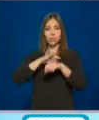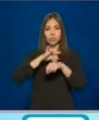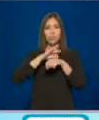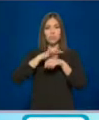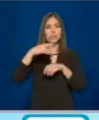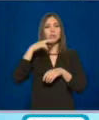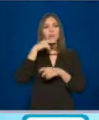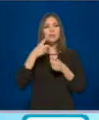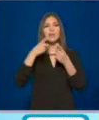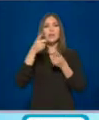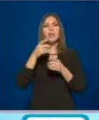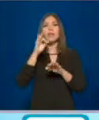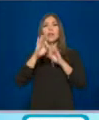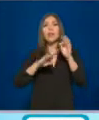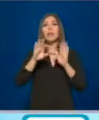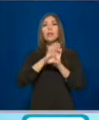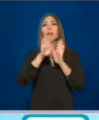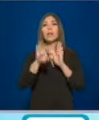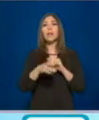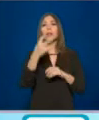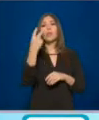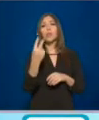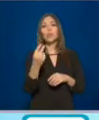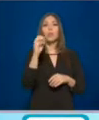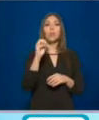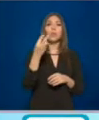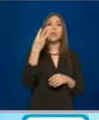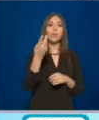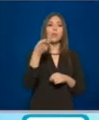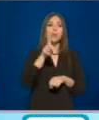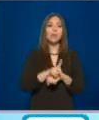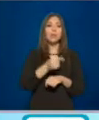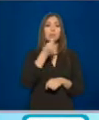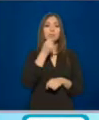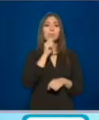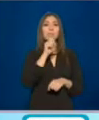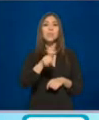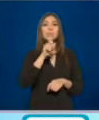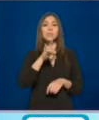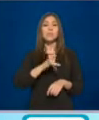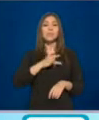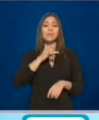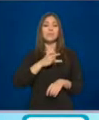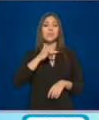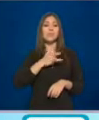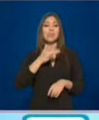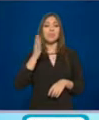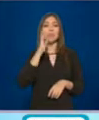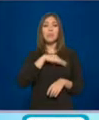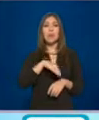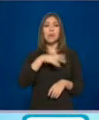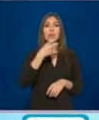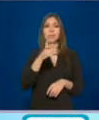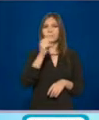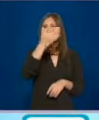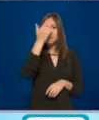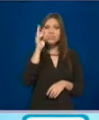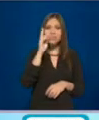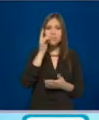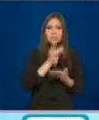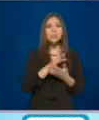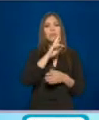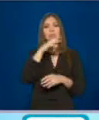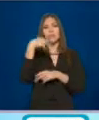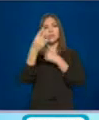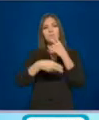Exactamente. Lo ideal, como si siempre, pasan es no automedicar, 2-3 días con el niño con estos síntomas que son inespecíficos, vale la pena que